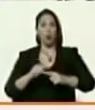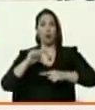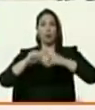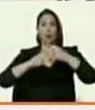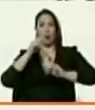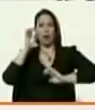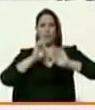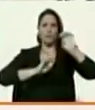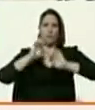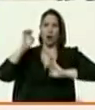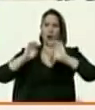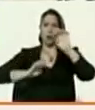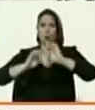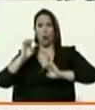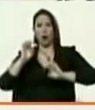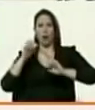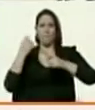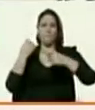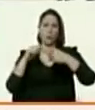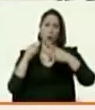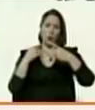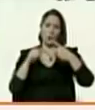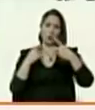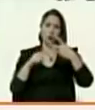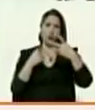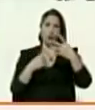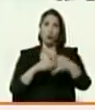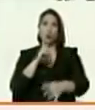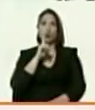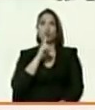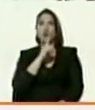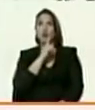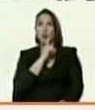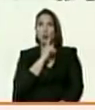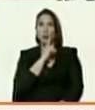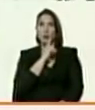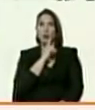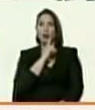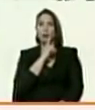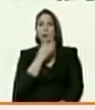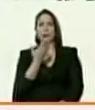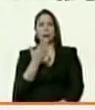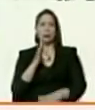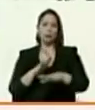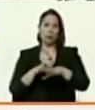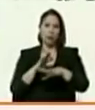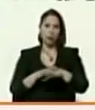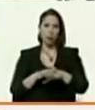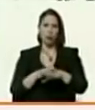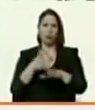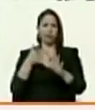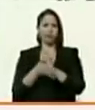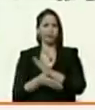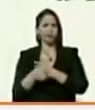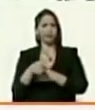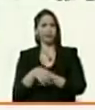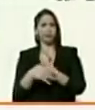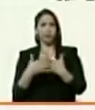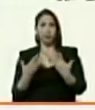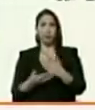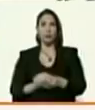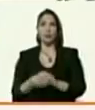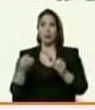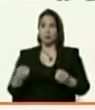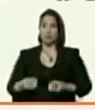evaluar una serie de nombres y tramas ocurridas al respecto, entregar